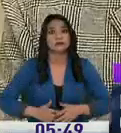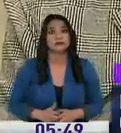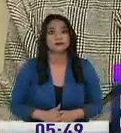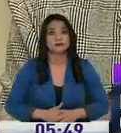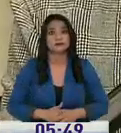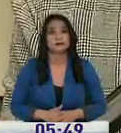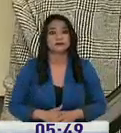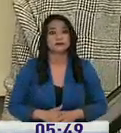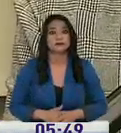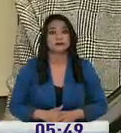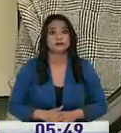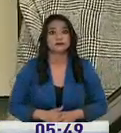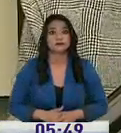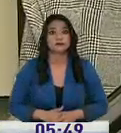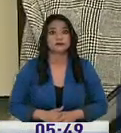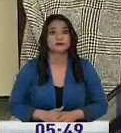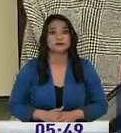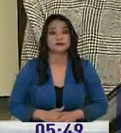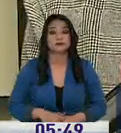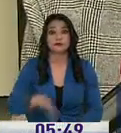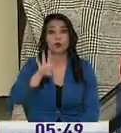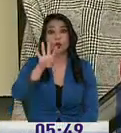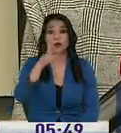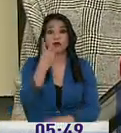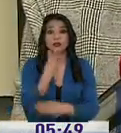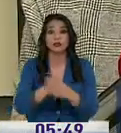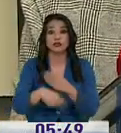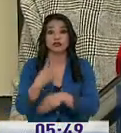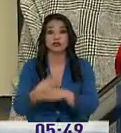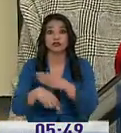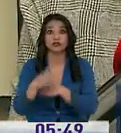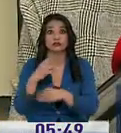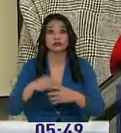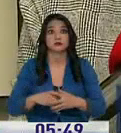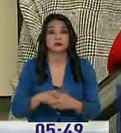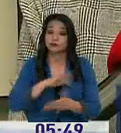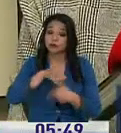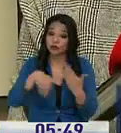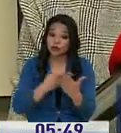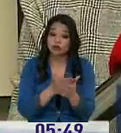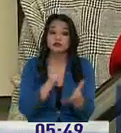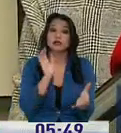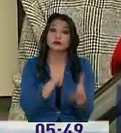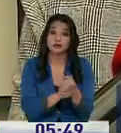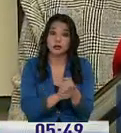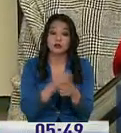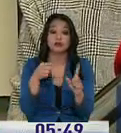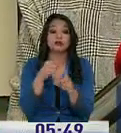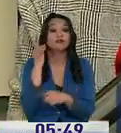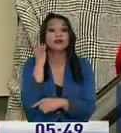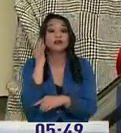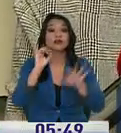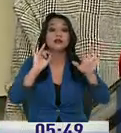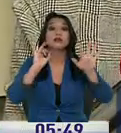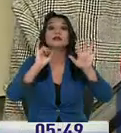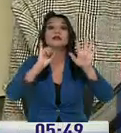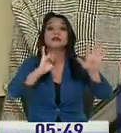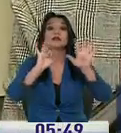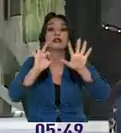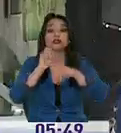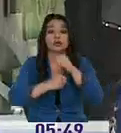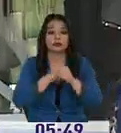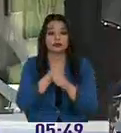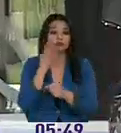son 44 hijos de ventajas sometí a todos los casados en la señora tenía 68 años de don mariano